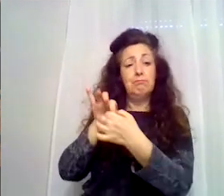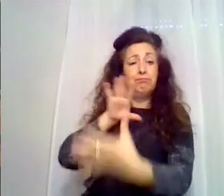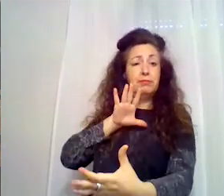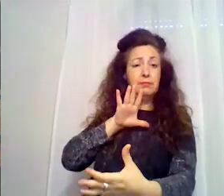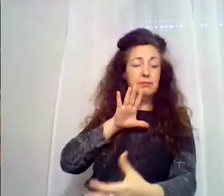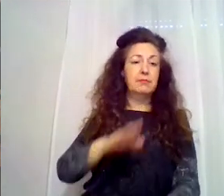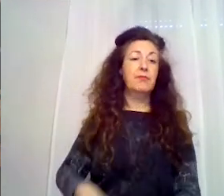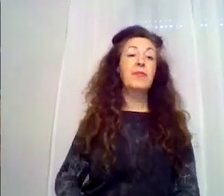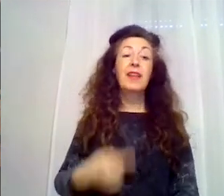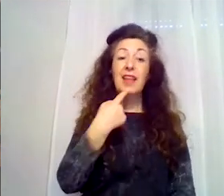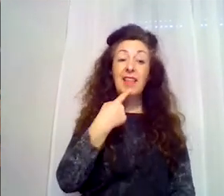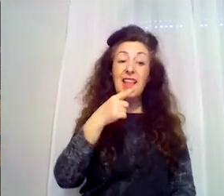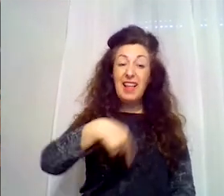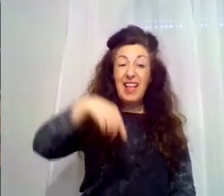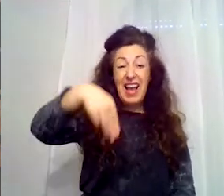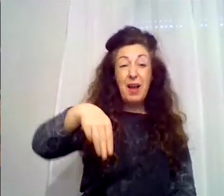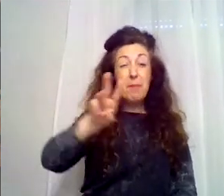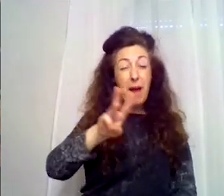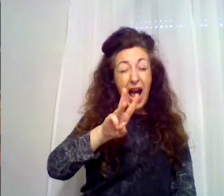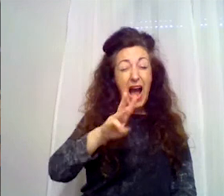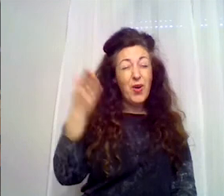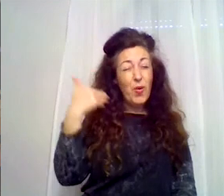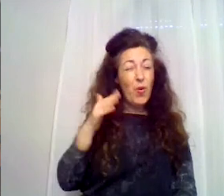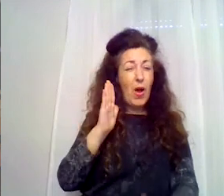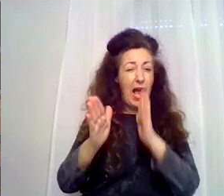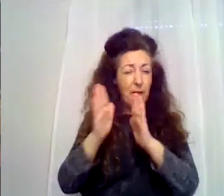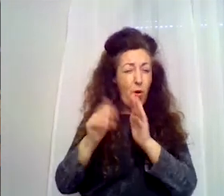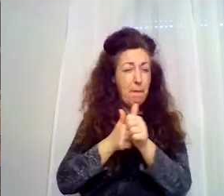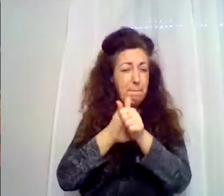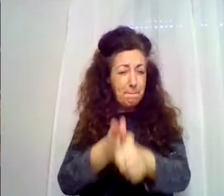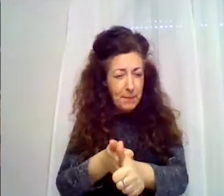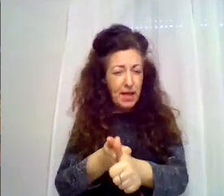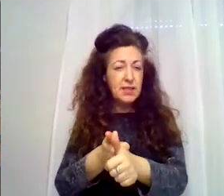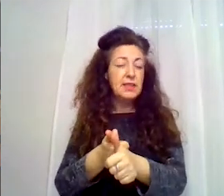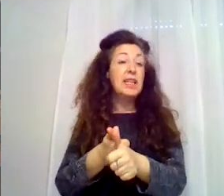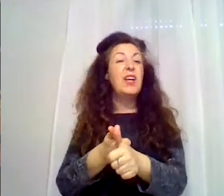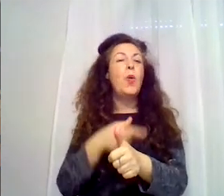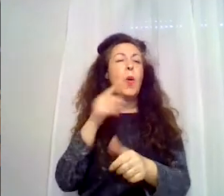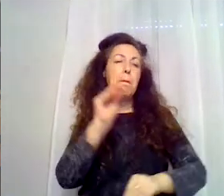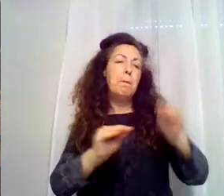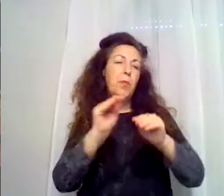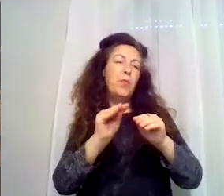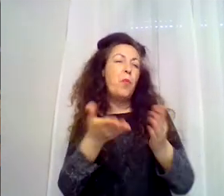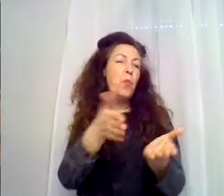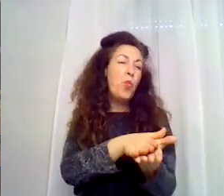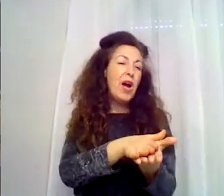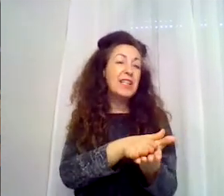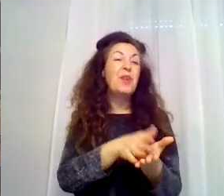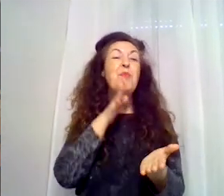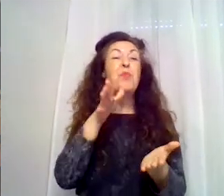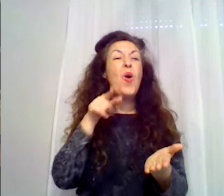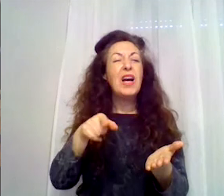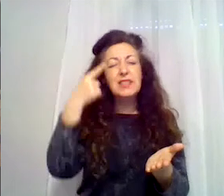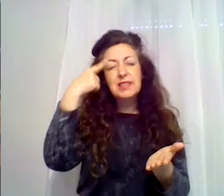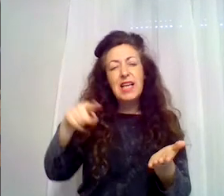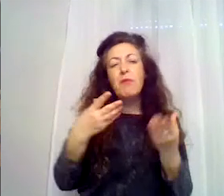de las razones por las que se cree que Marlowe fue perseguido en aquella época y se montó toda la farsa de la muerte es que tenía mucha